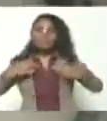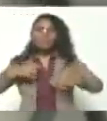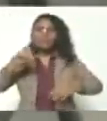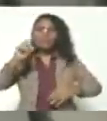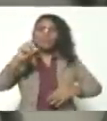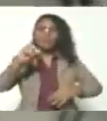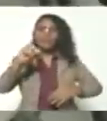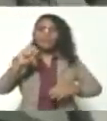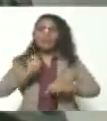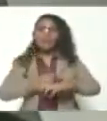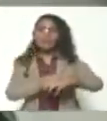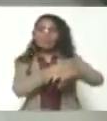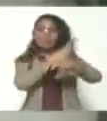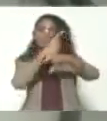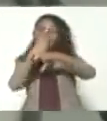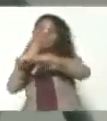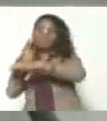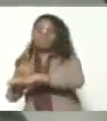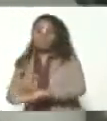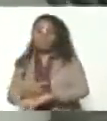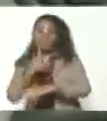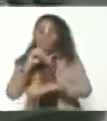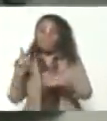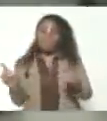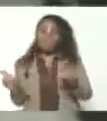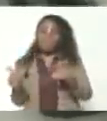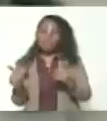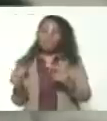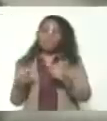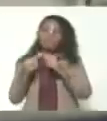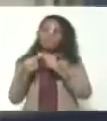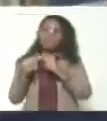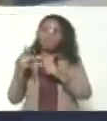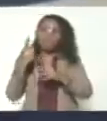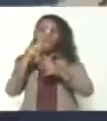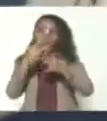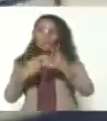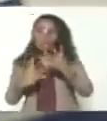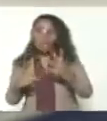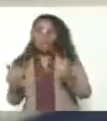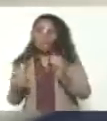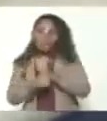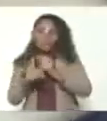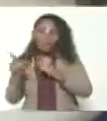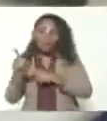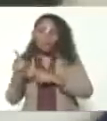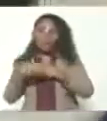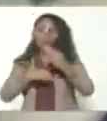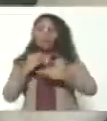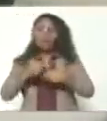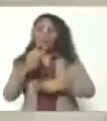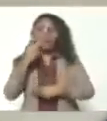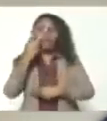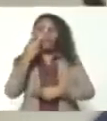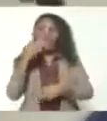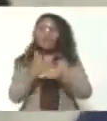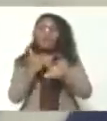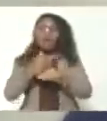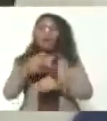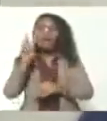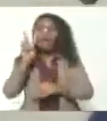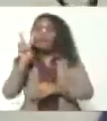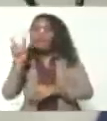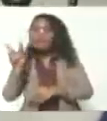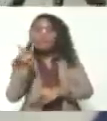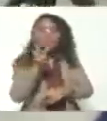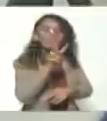dron, entre los varios que conseguimos, un dron para hacer vigilancia. Correcto.